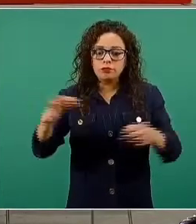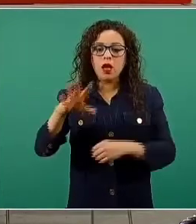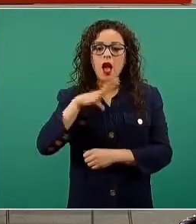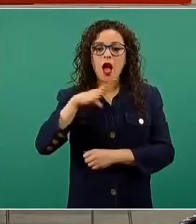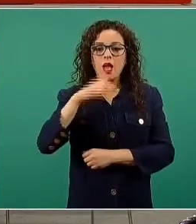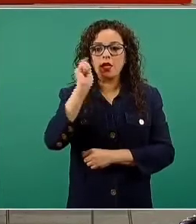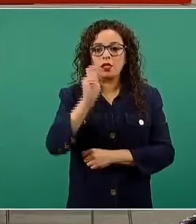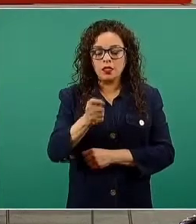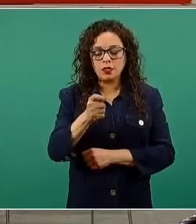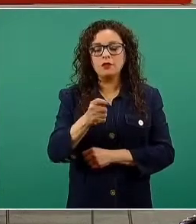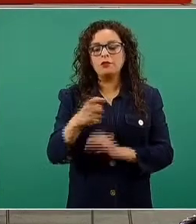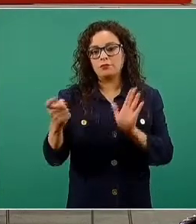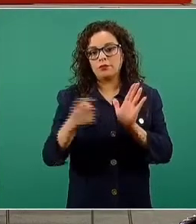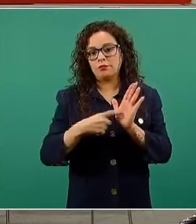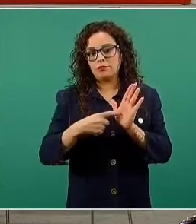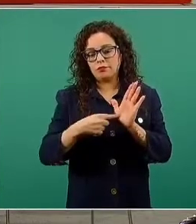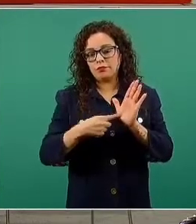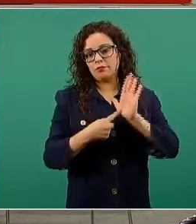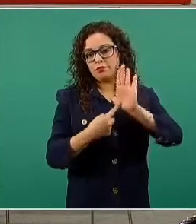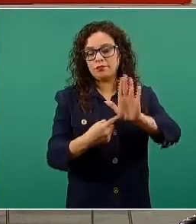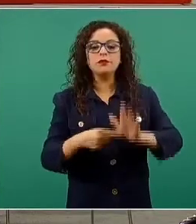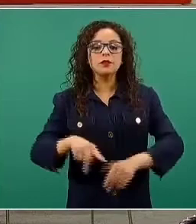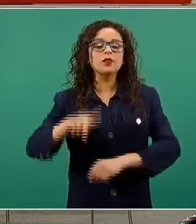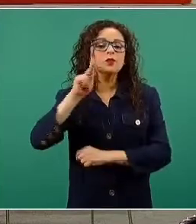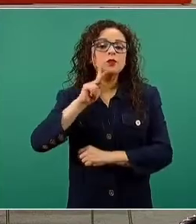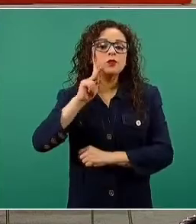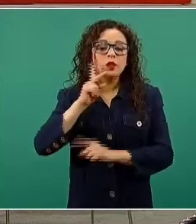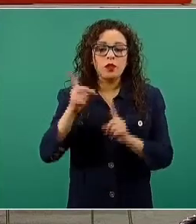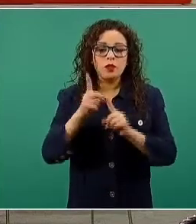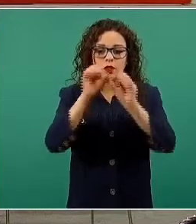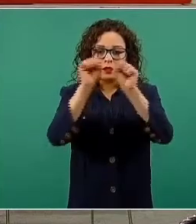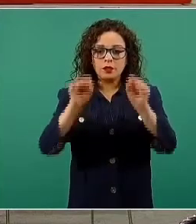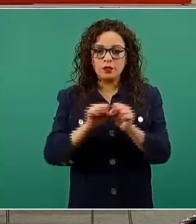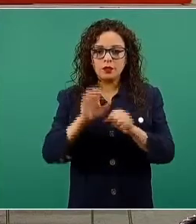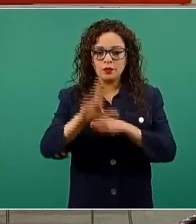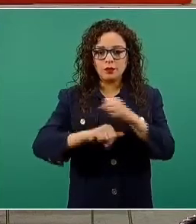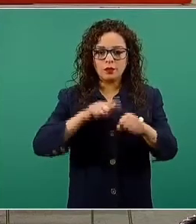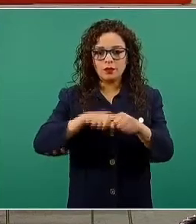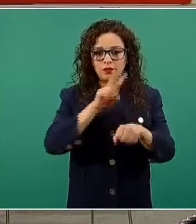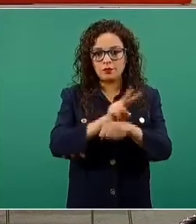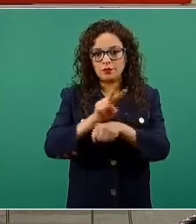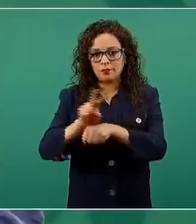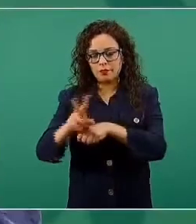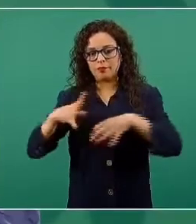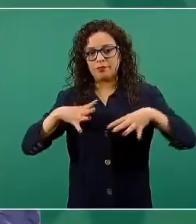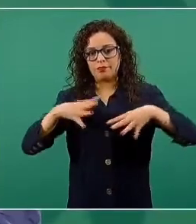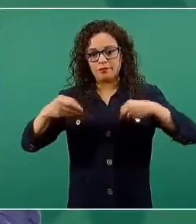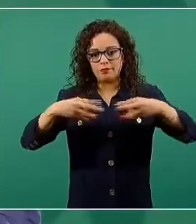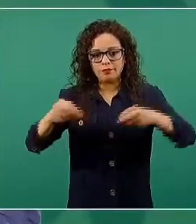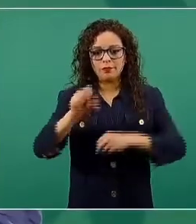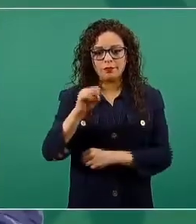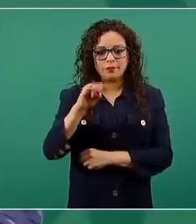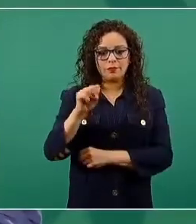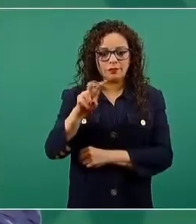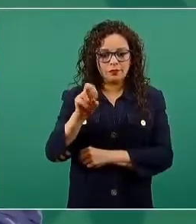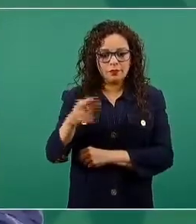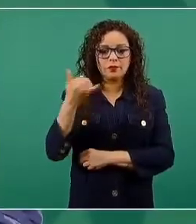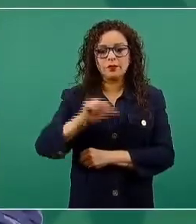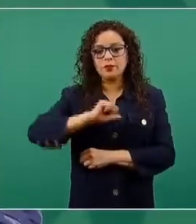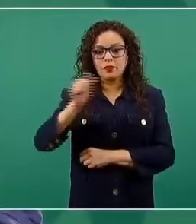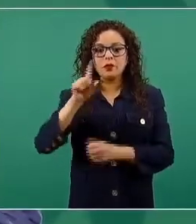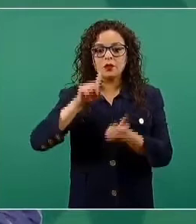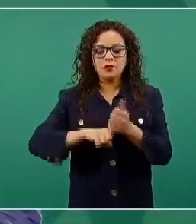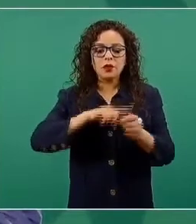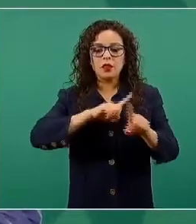que provienen de la información que se produce en el Sistema Nacional de Vigilancia Epidemiológica y otros múltiples componentes